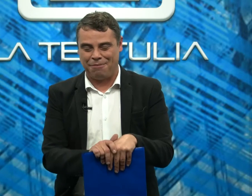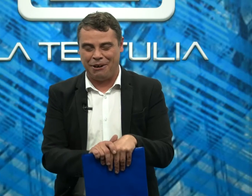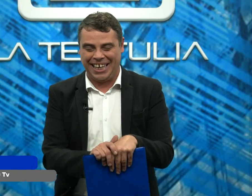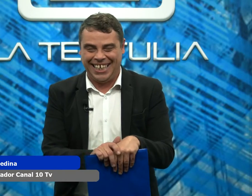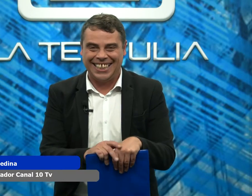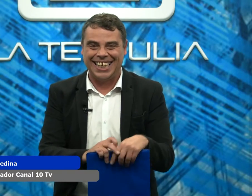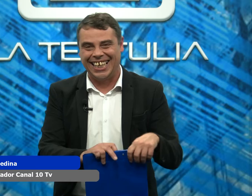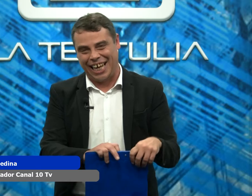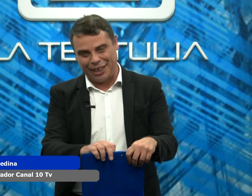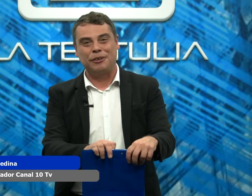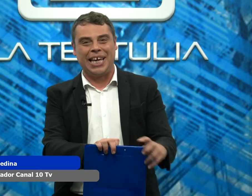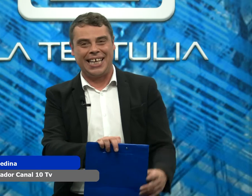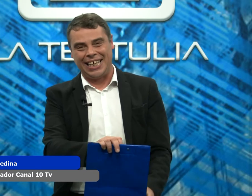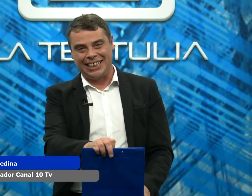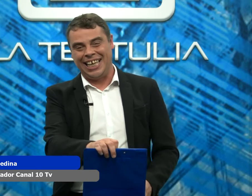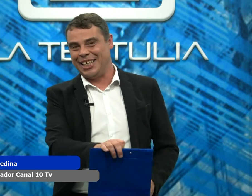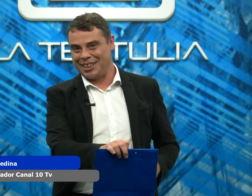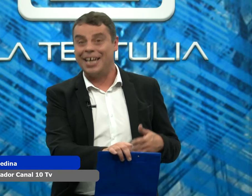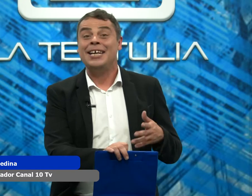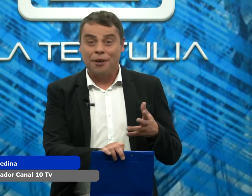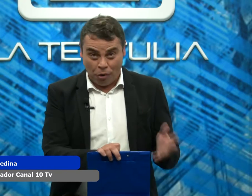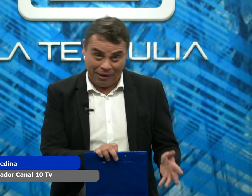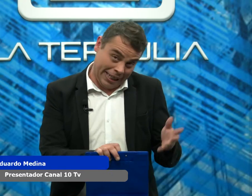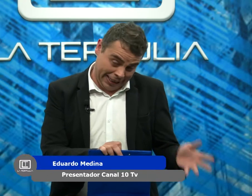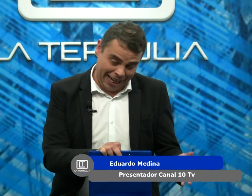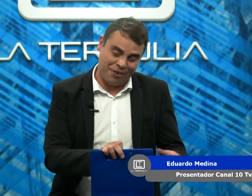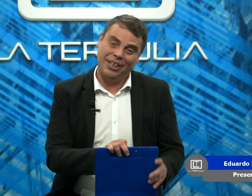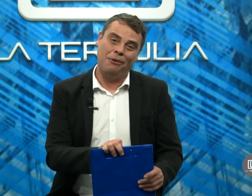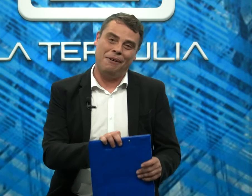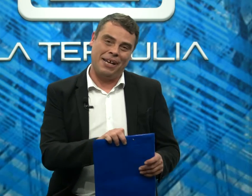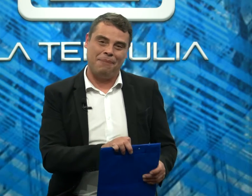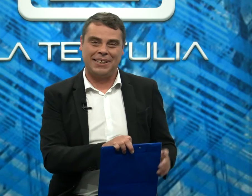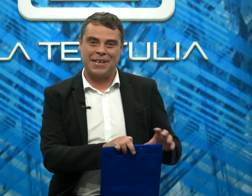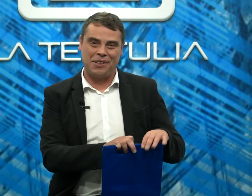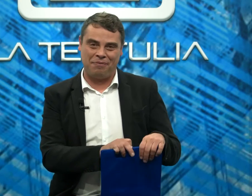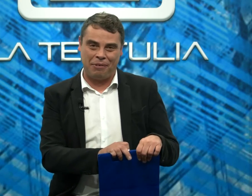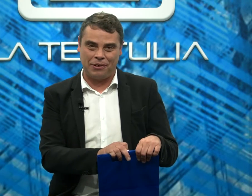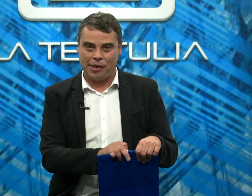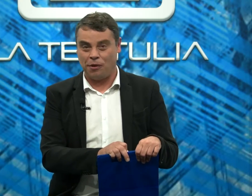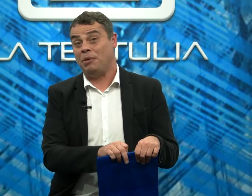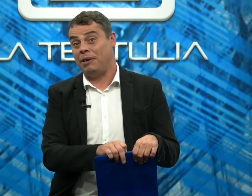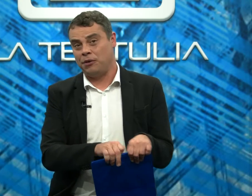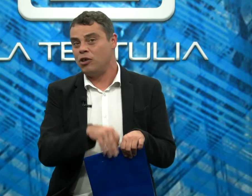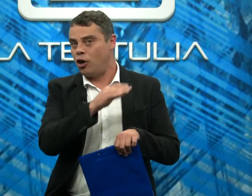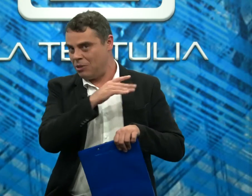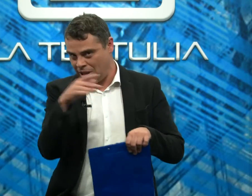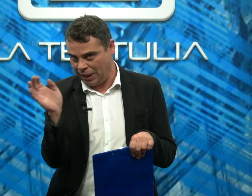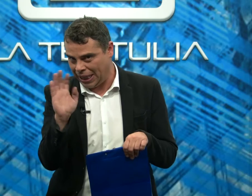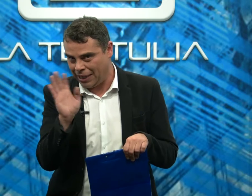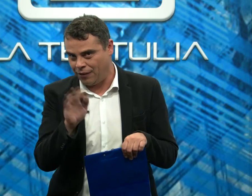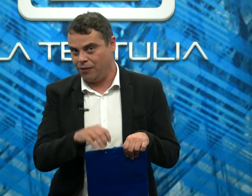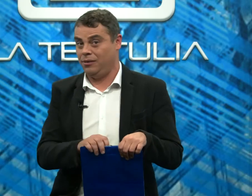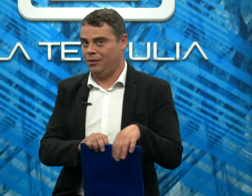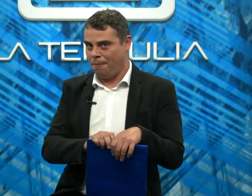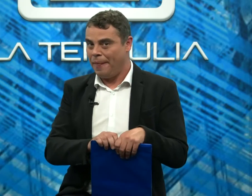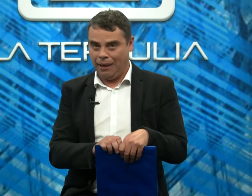Comenzamos tercer bloque de la tertulia de Canal 10 en este jueves, en el estreno, jueves 25 de febrero de 2021. ¿Cómo se nos